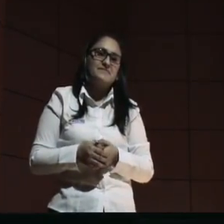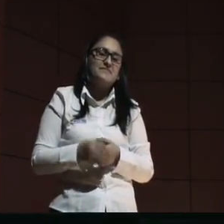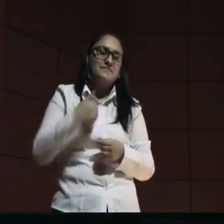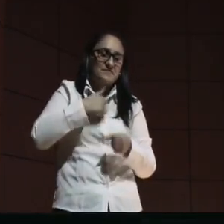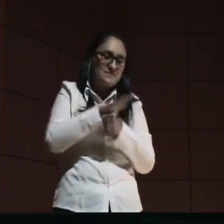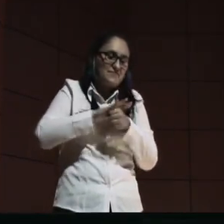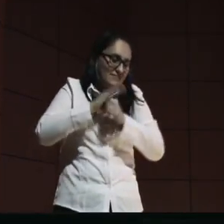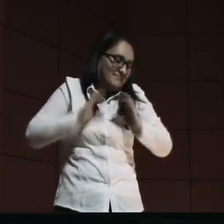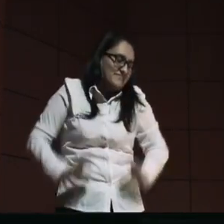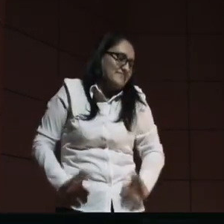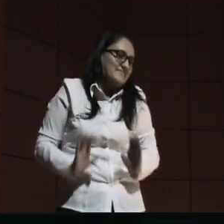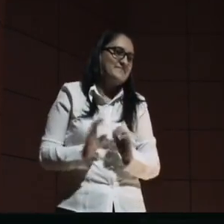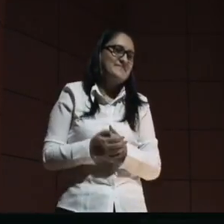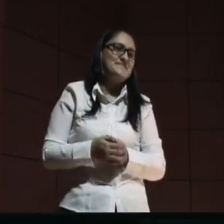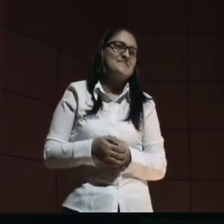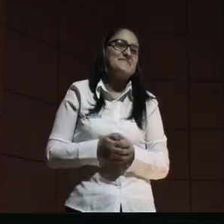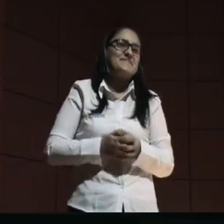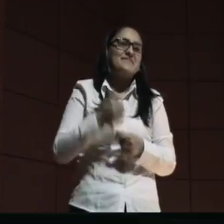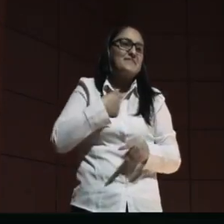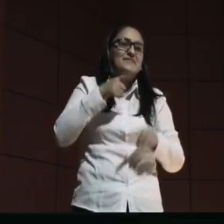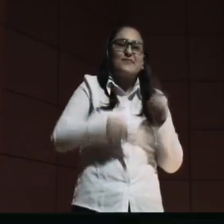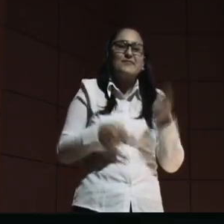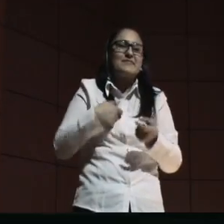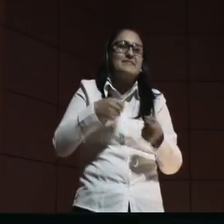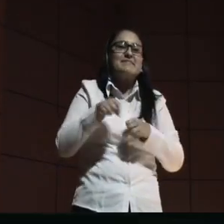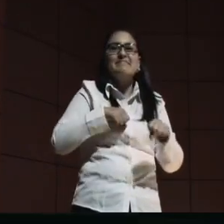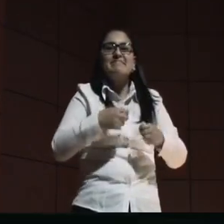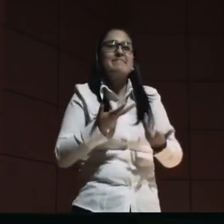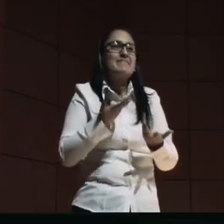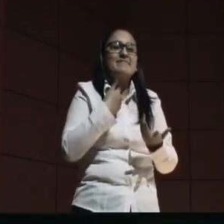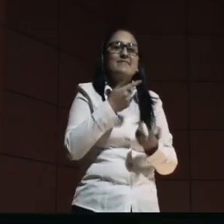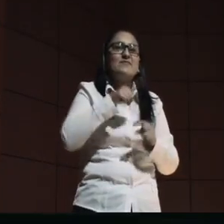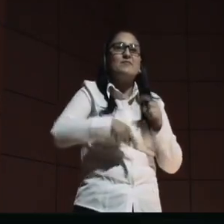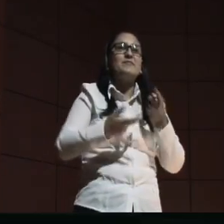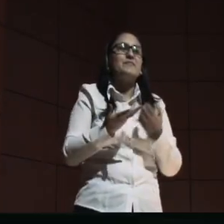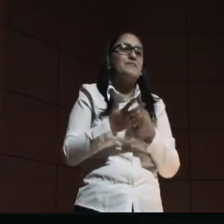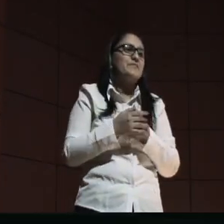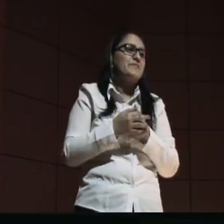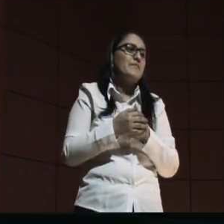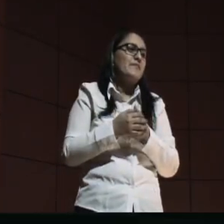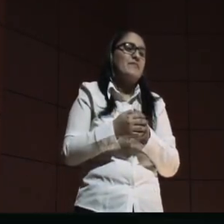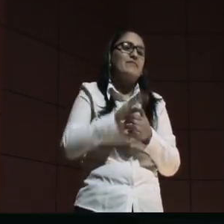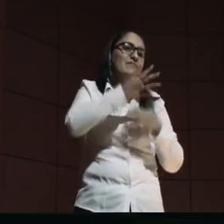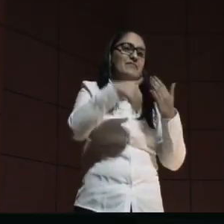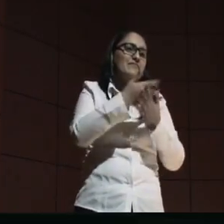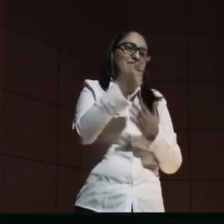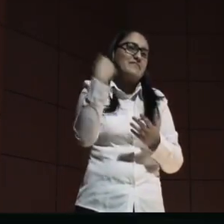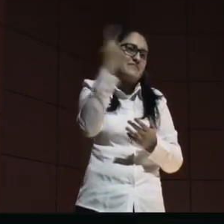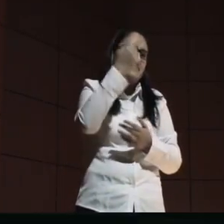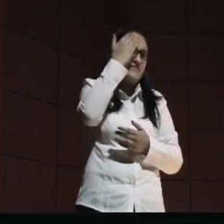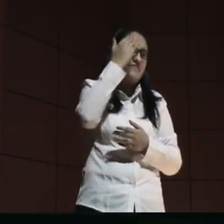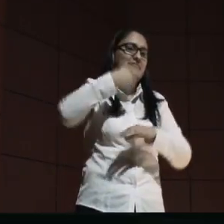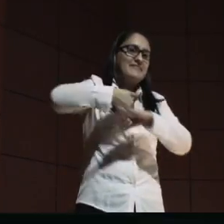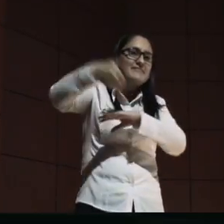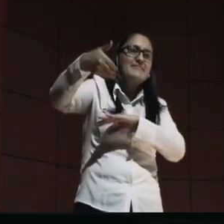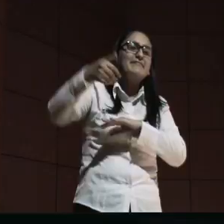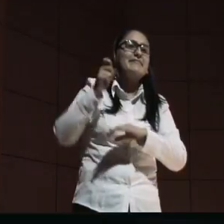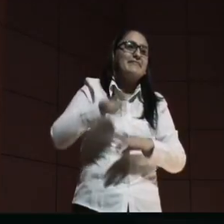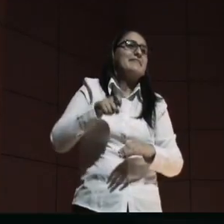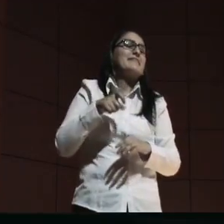realidad condiciones físicas, de pronto a uno le exigen, o a todos,